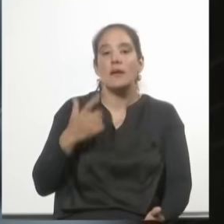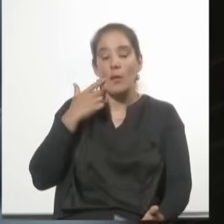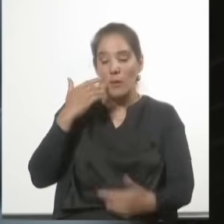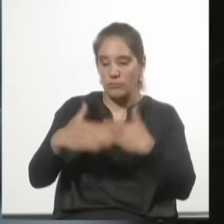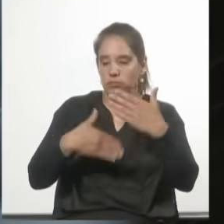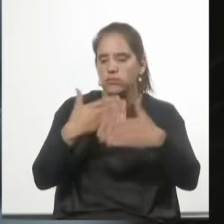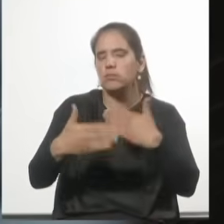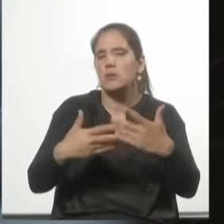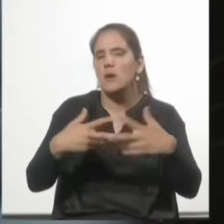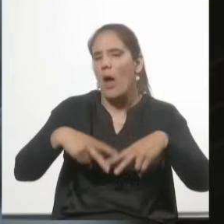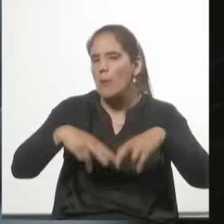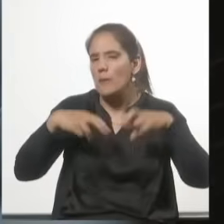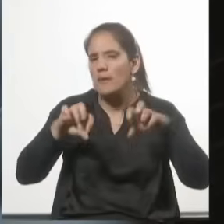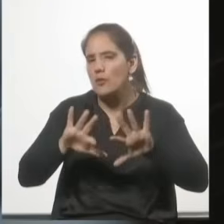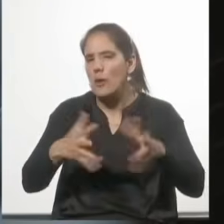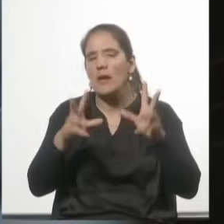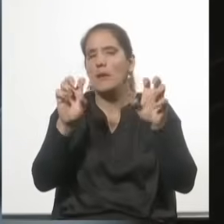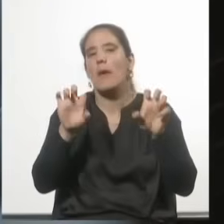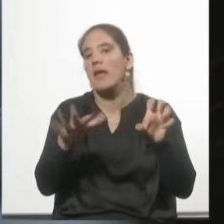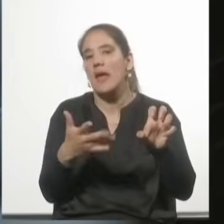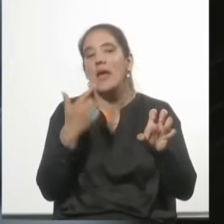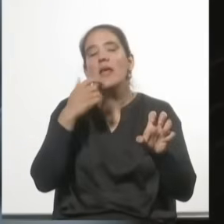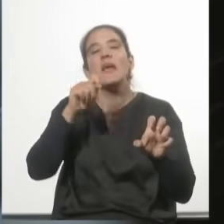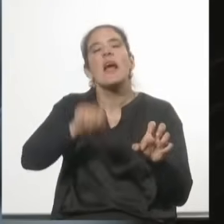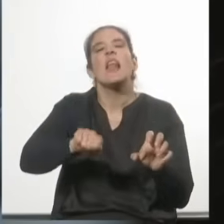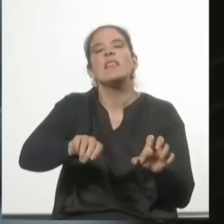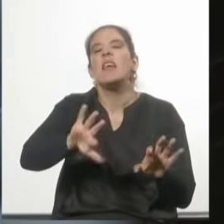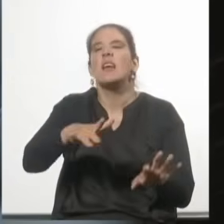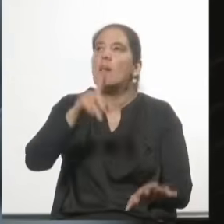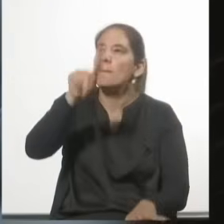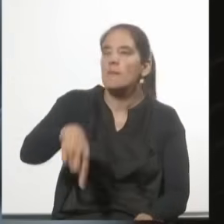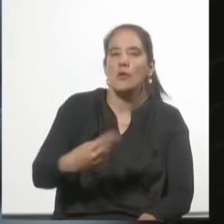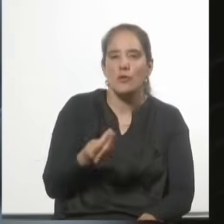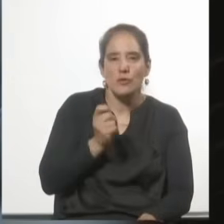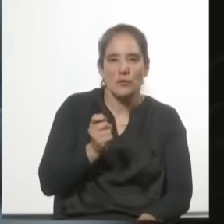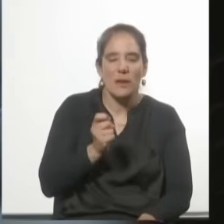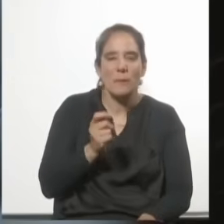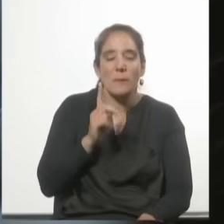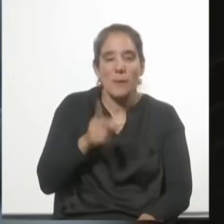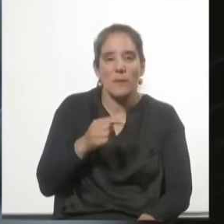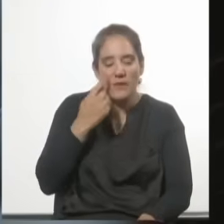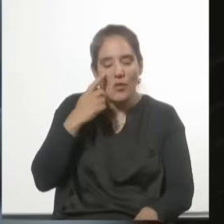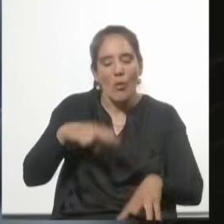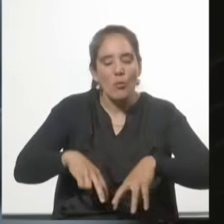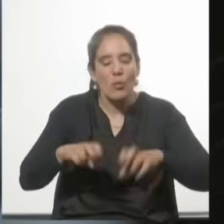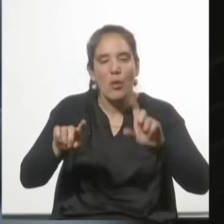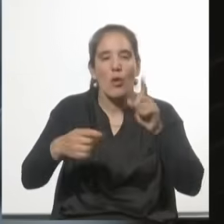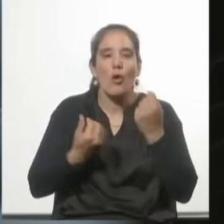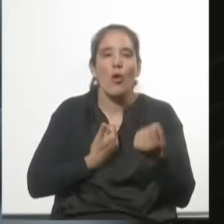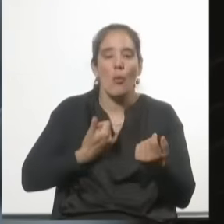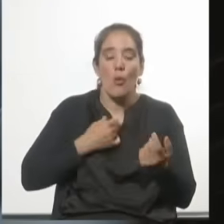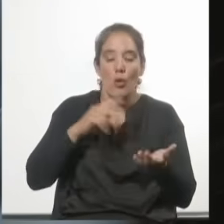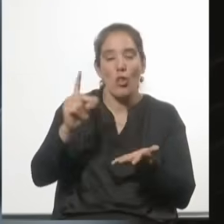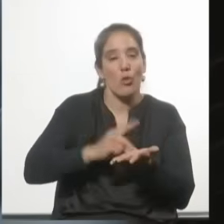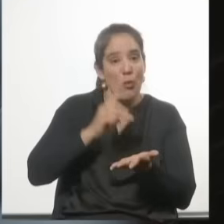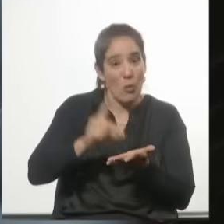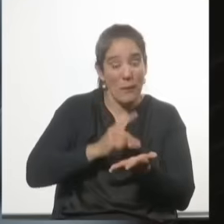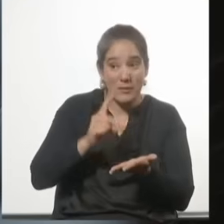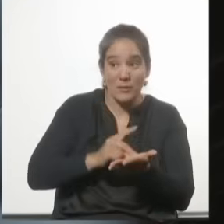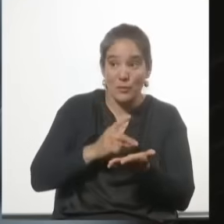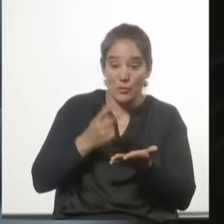proseguir indagando respecto no solo de la entidad emisora de la garantía, sino también profundizando en el análisis de los diversos documentos en que